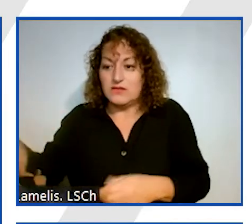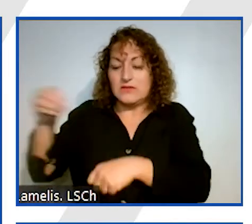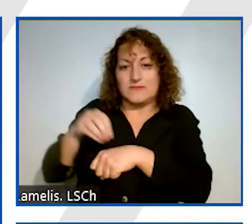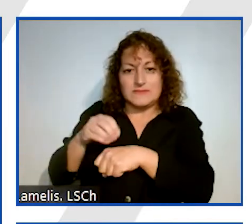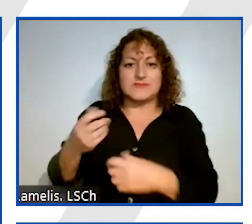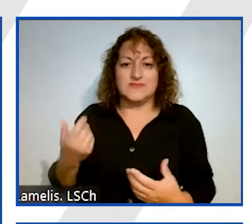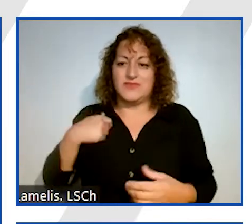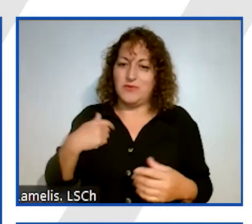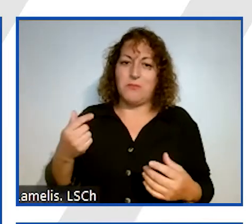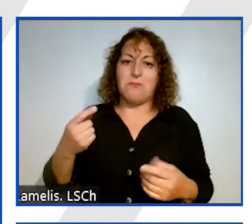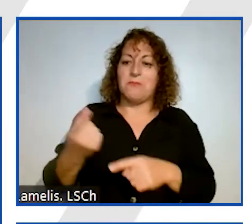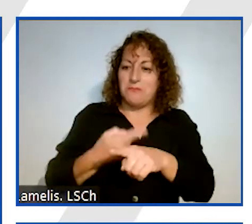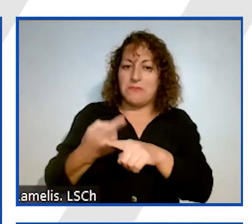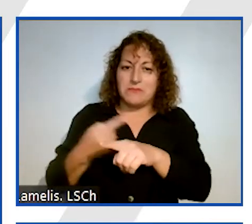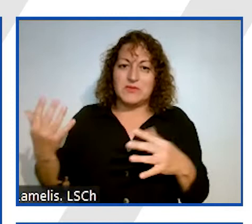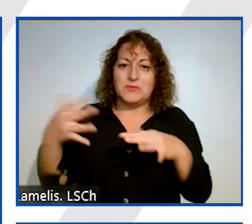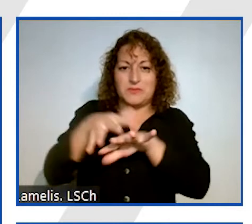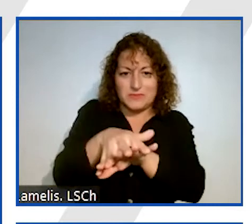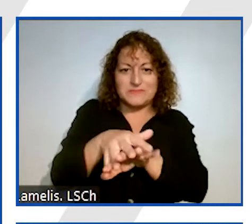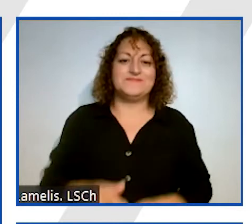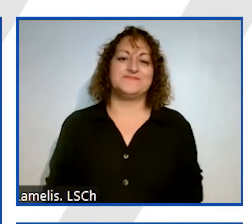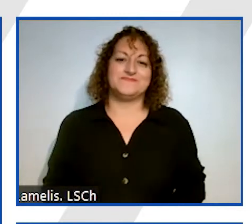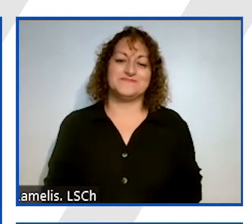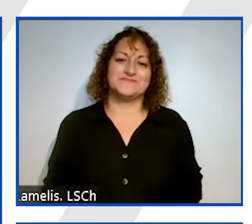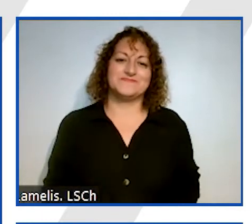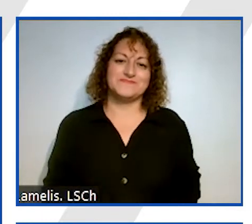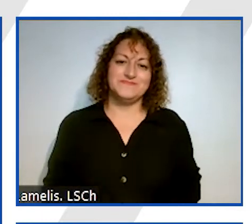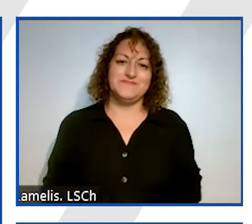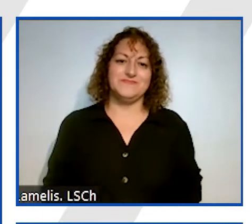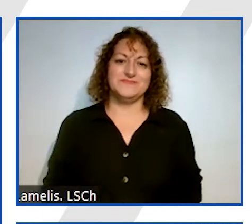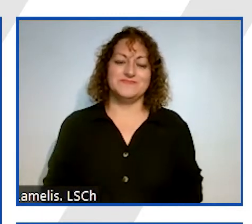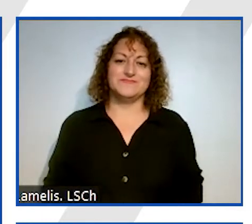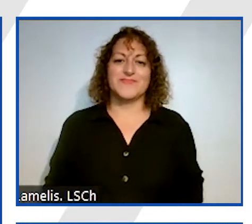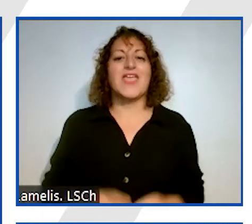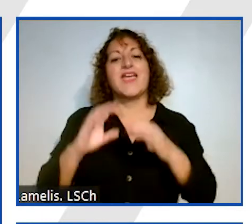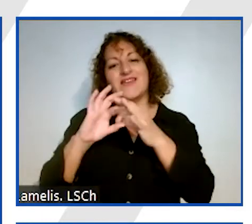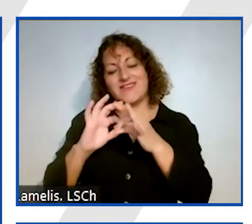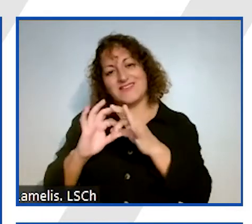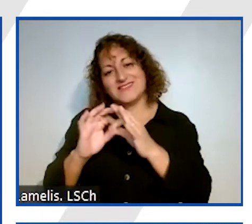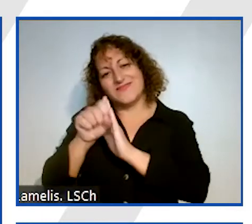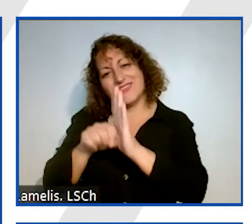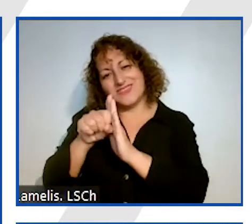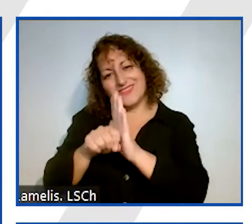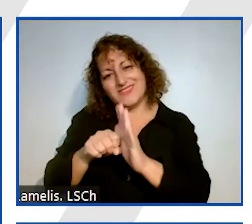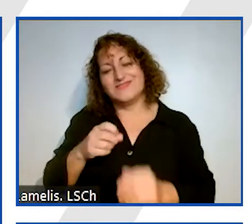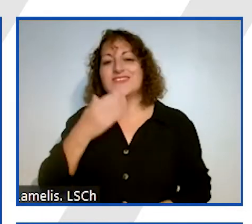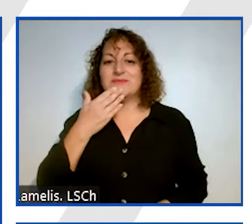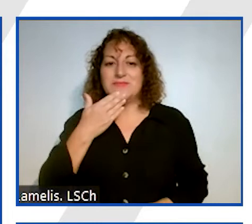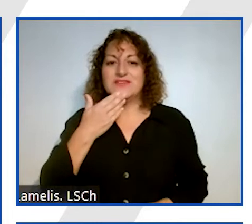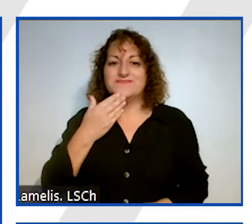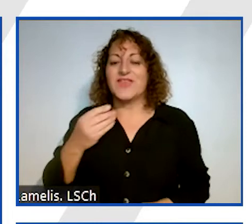conversáramos. Yo encantado de poder incorporarlo en la conversación. Yo agradezco la cápsula, agradezco mucho la invitación que me